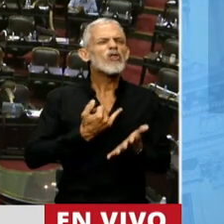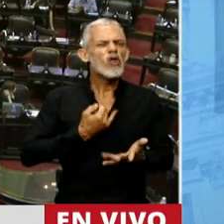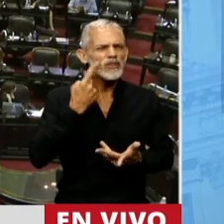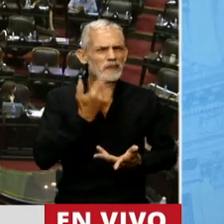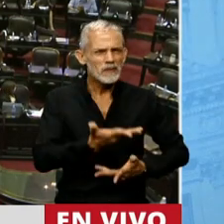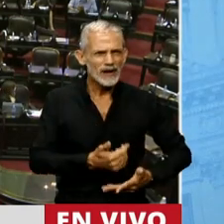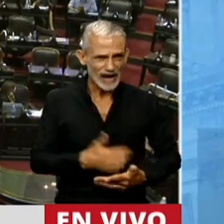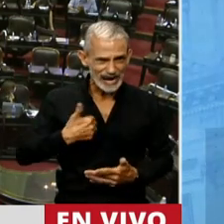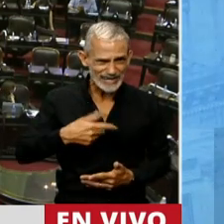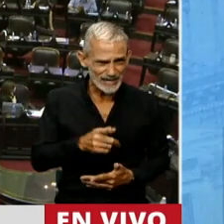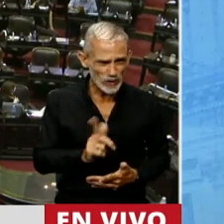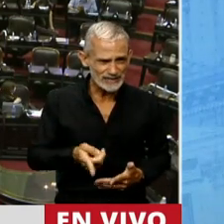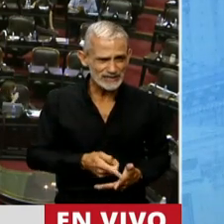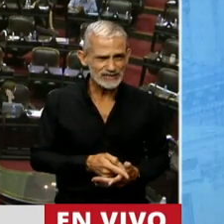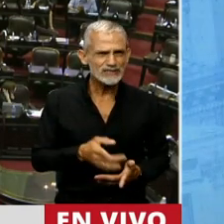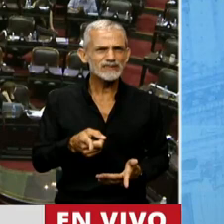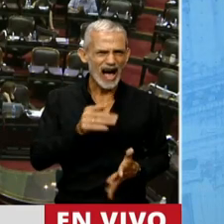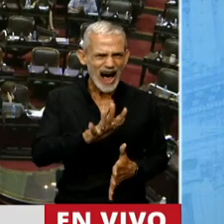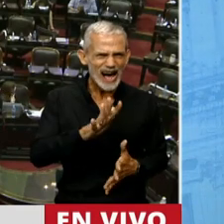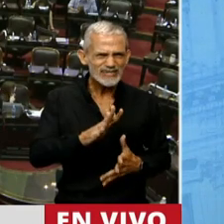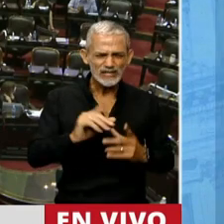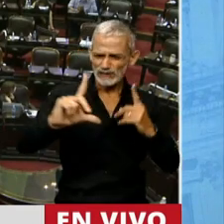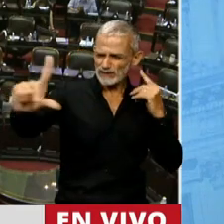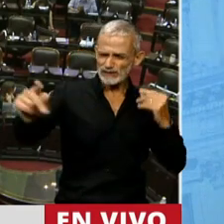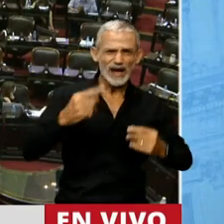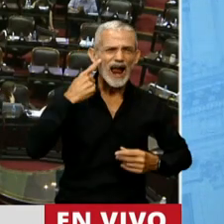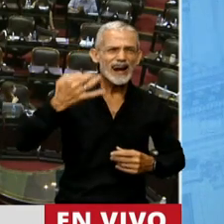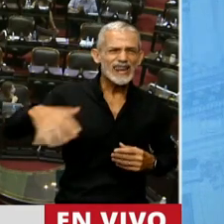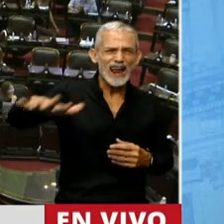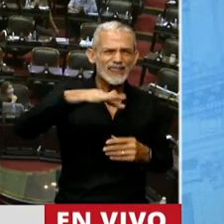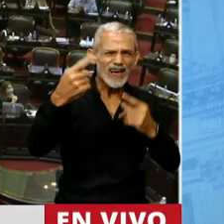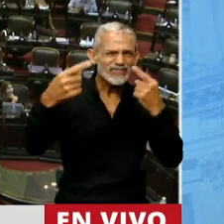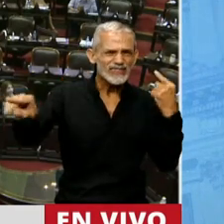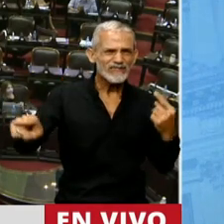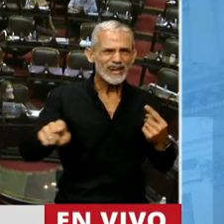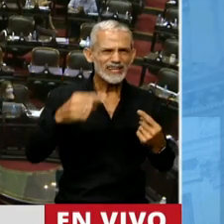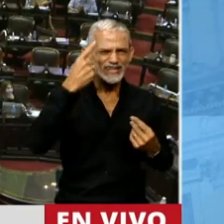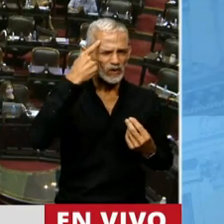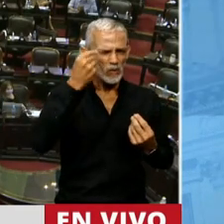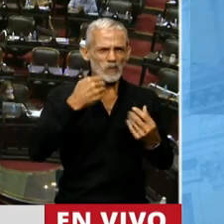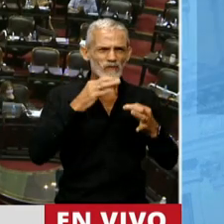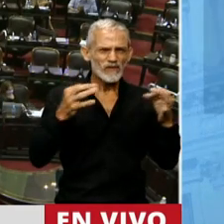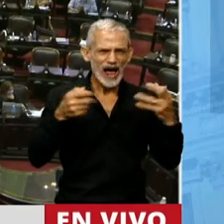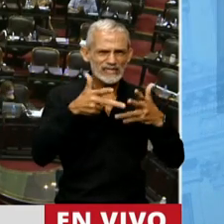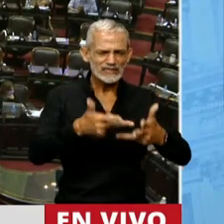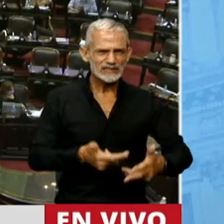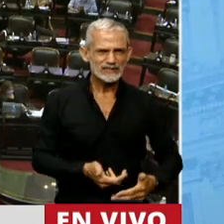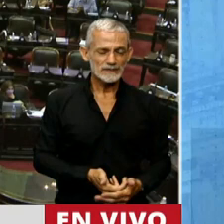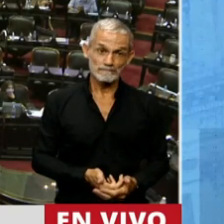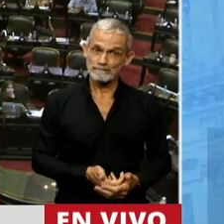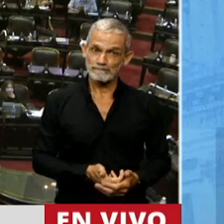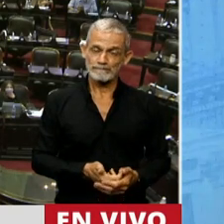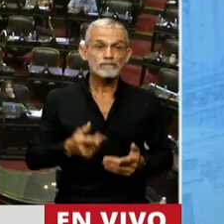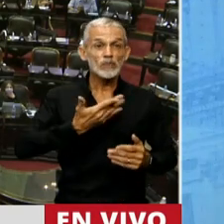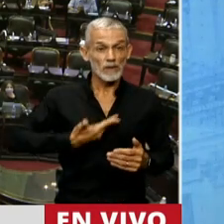vive? ¿Pueden estar tan alejados de la realidad de los argentinos? Y